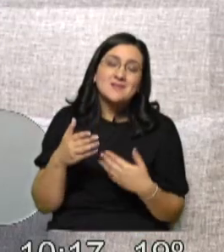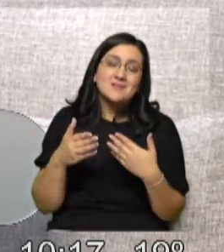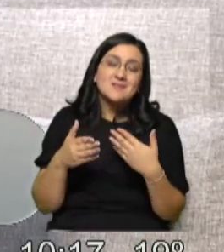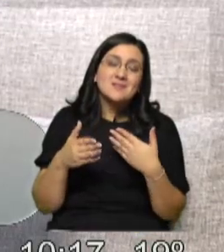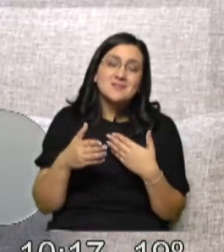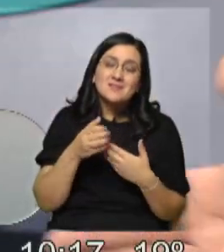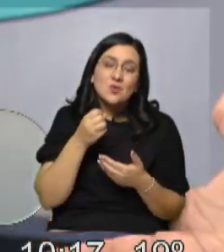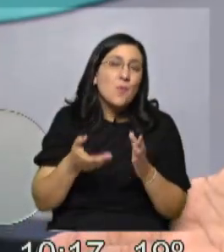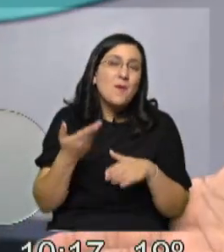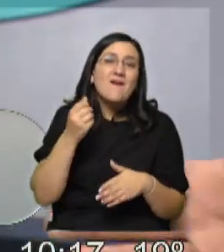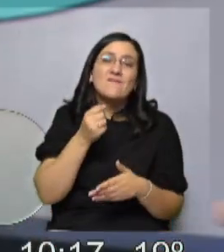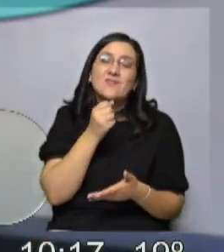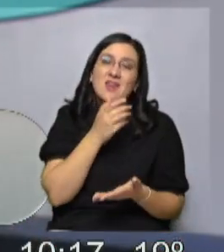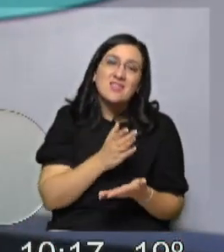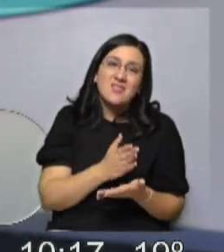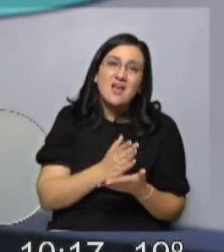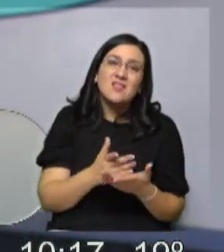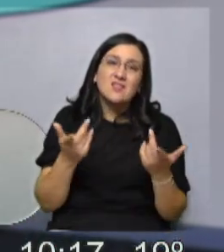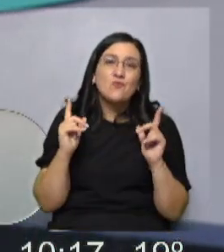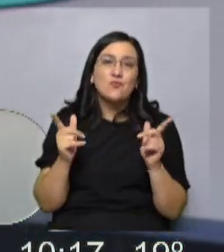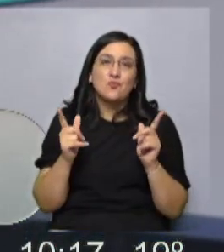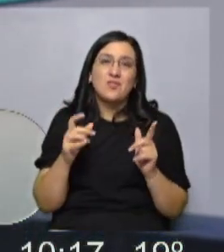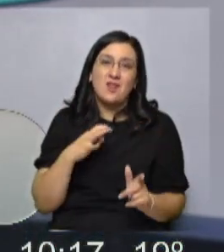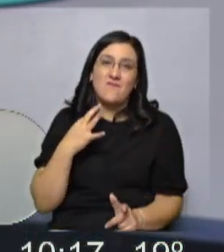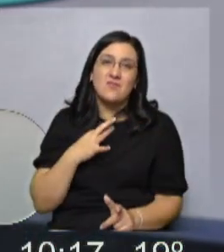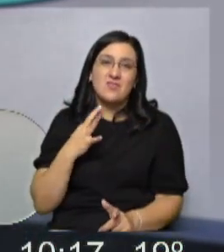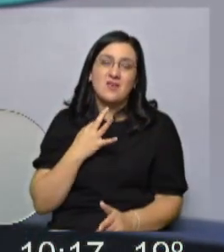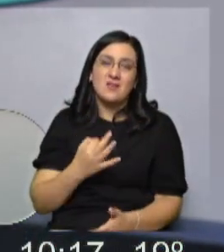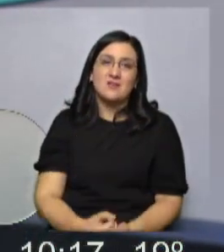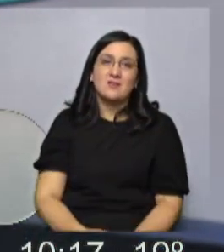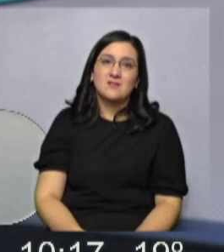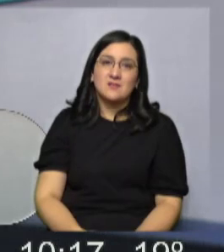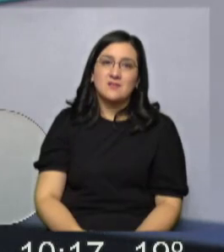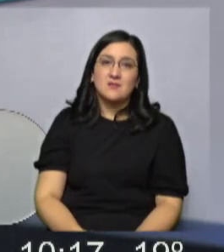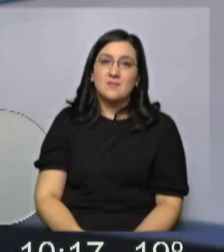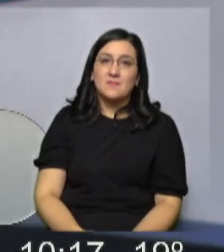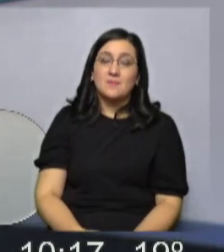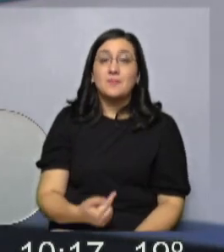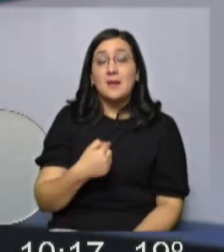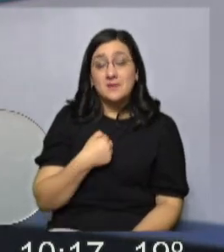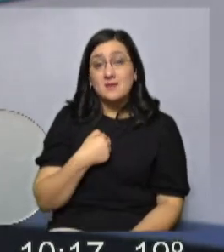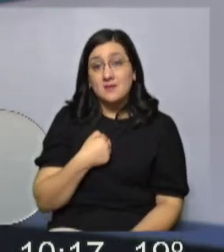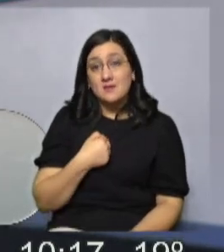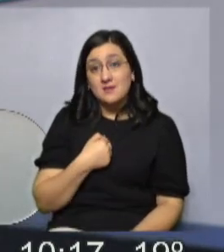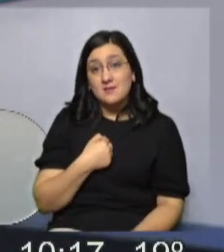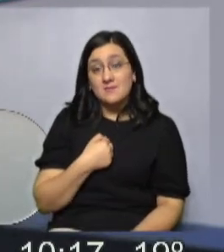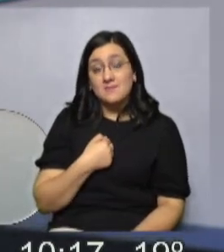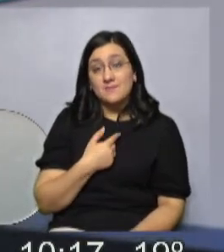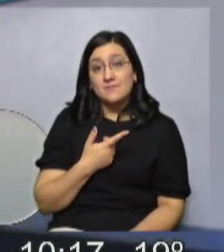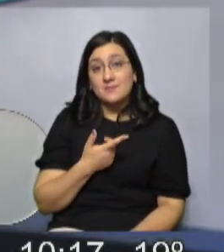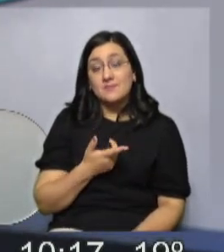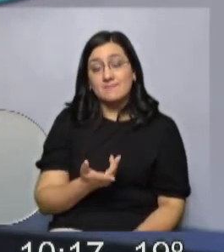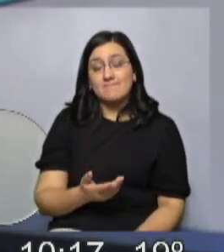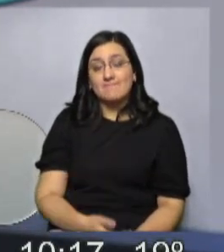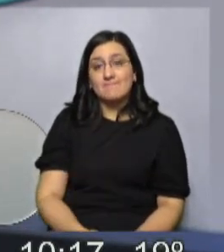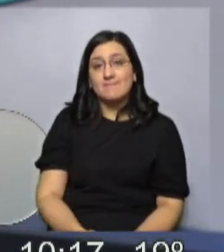del bienestar. Del disfrute. Del disfrute, que es para donde vamos todos. Del disfrute de la vida, ¿no? que para mí es lo que te evita el no estar bien. Exacto. O en